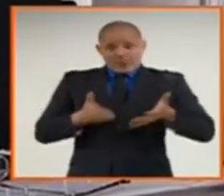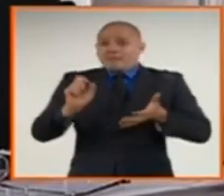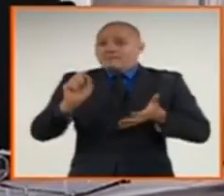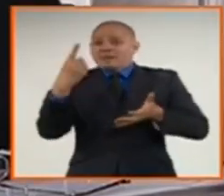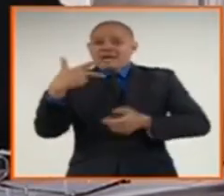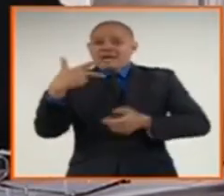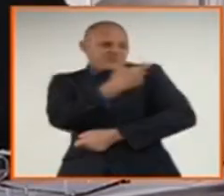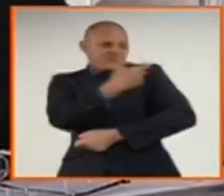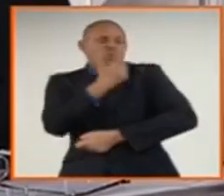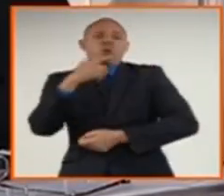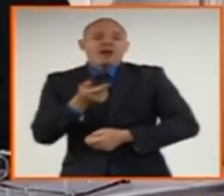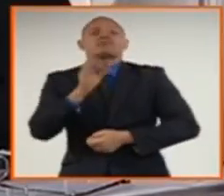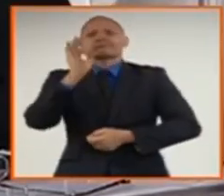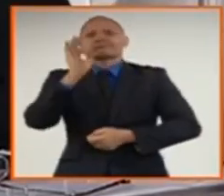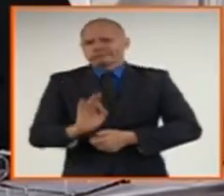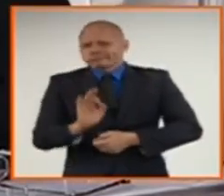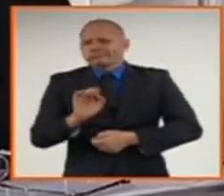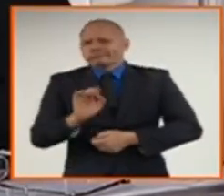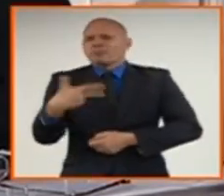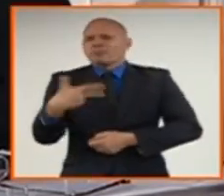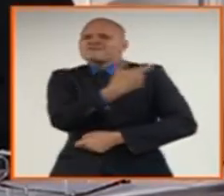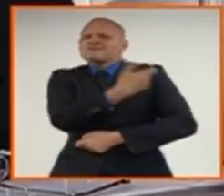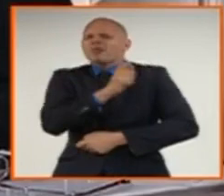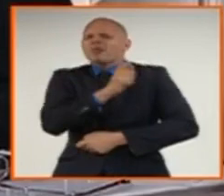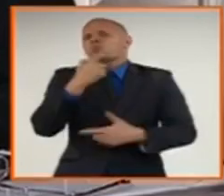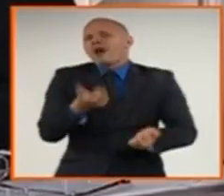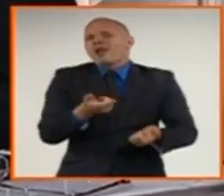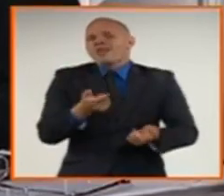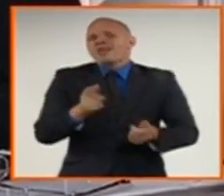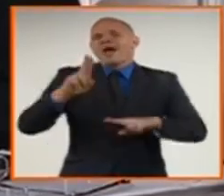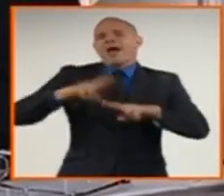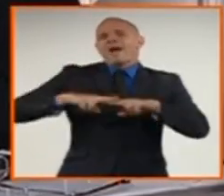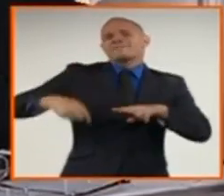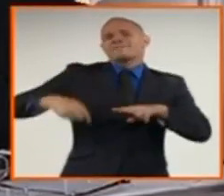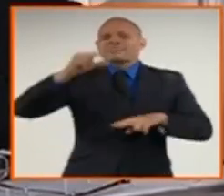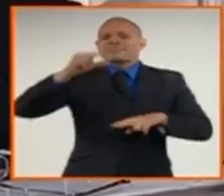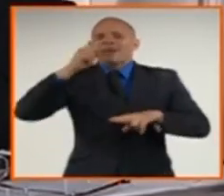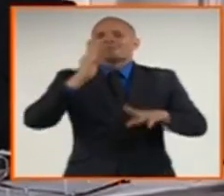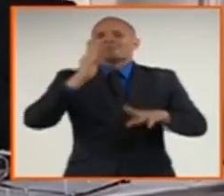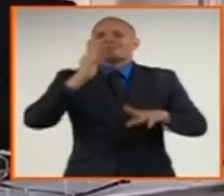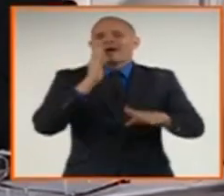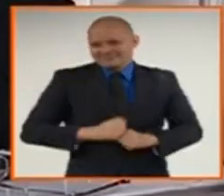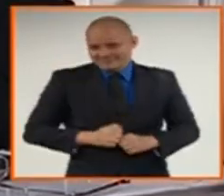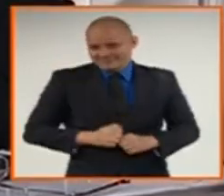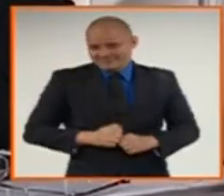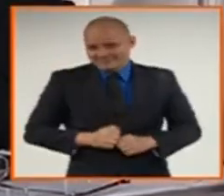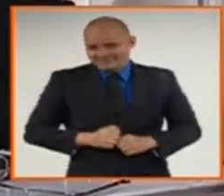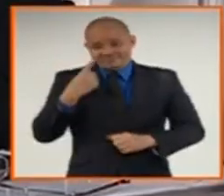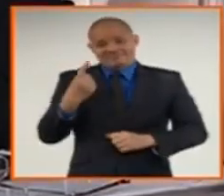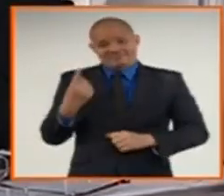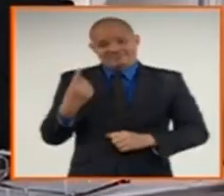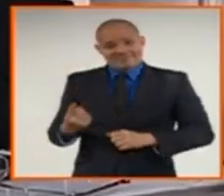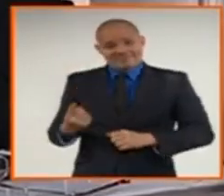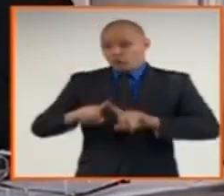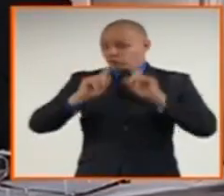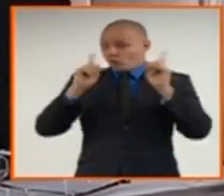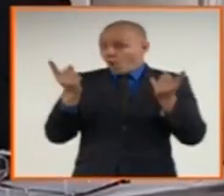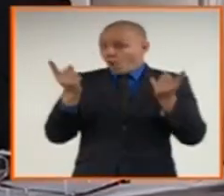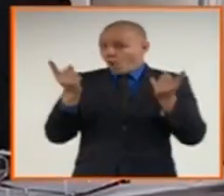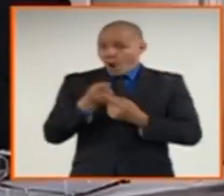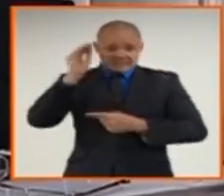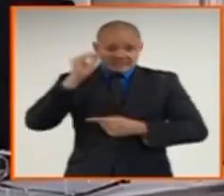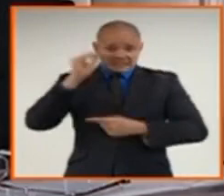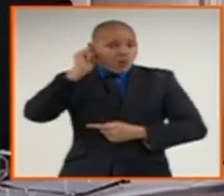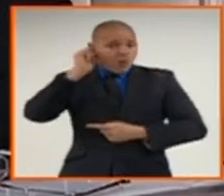Y hemos trabajado junto con el Instituto Finlay y después nos hemos mantenido produciendo esta vacuna, la vacuna contra